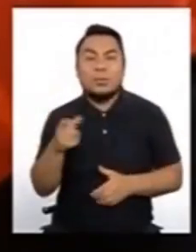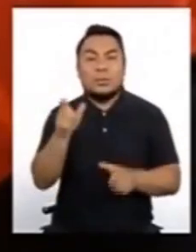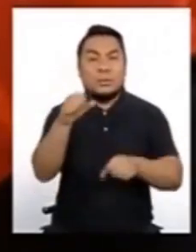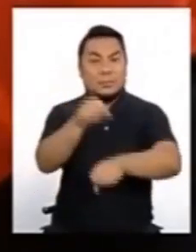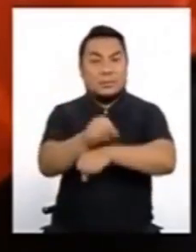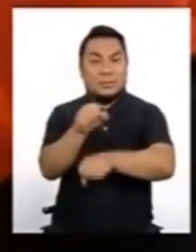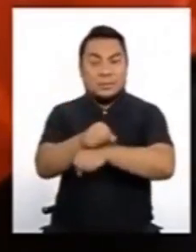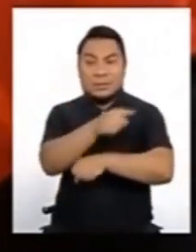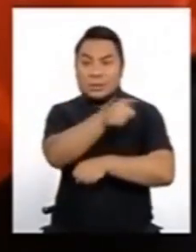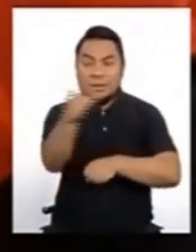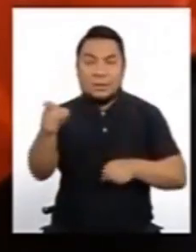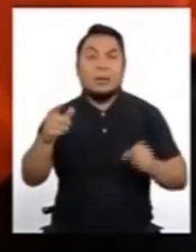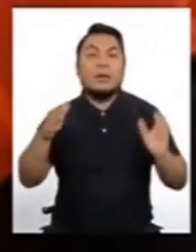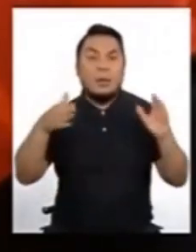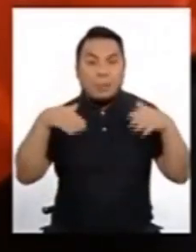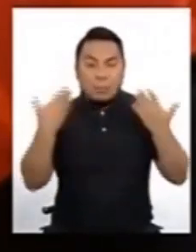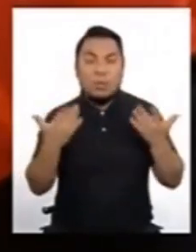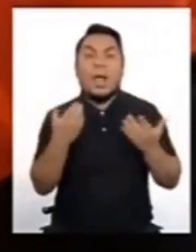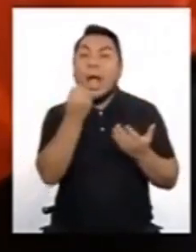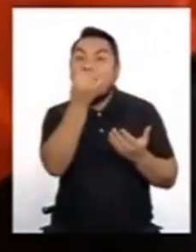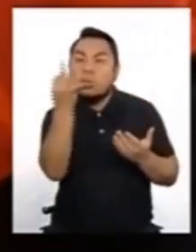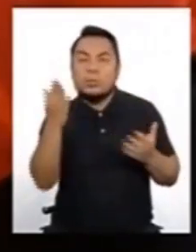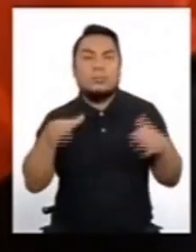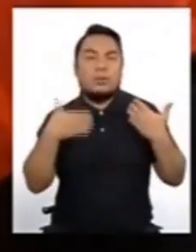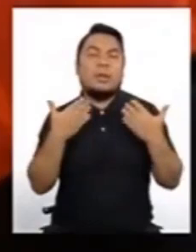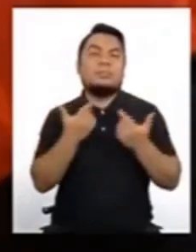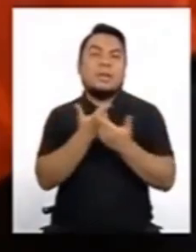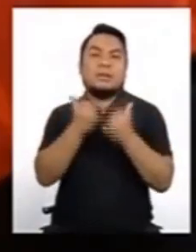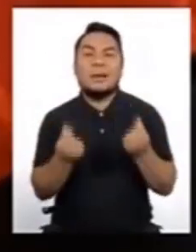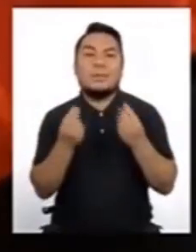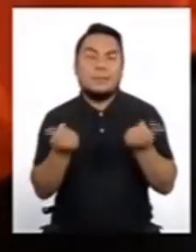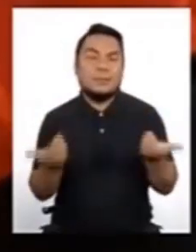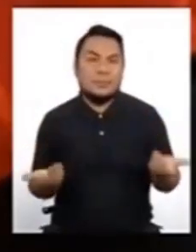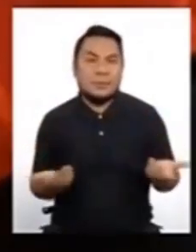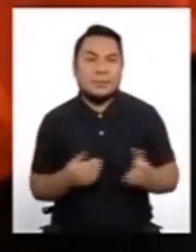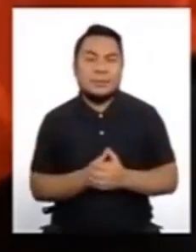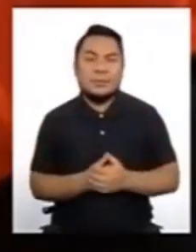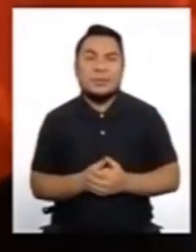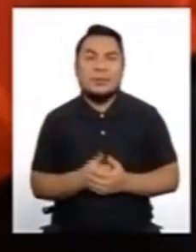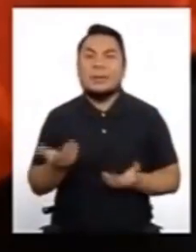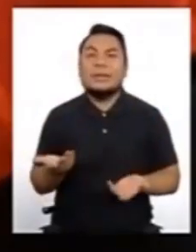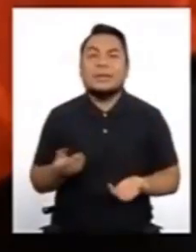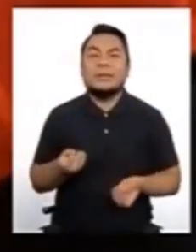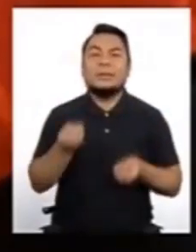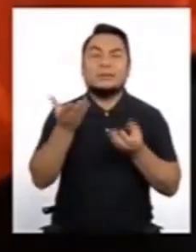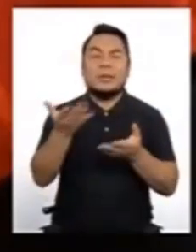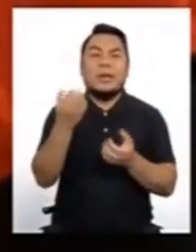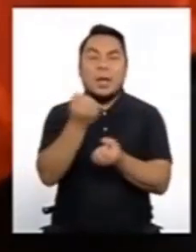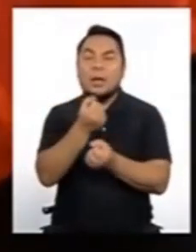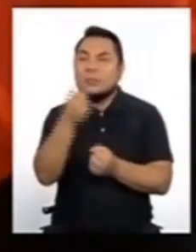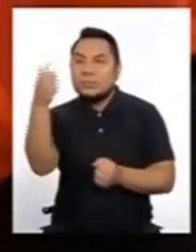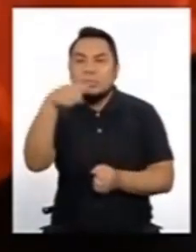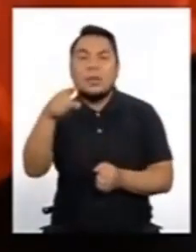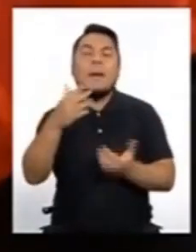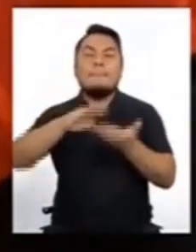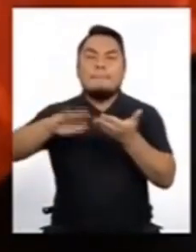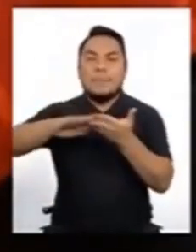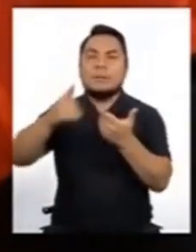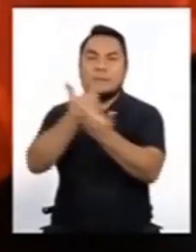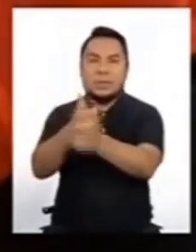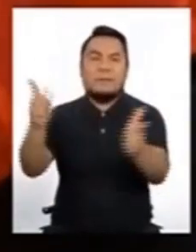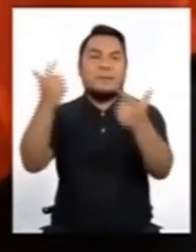internos puedan salir más rápido, dar indultos o conmutación de